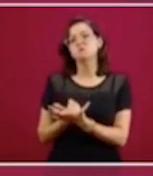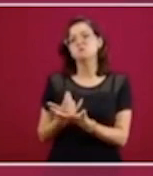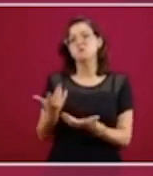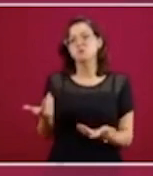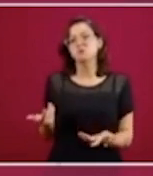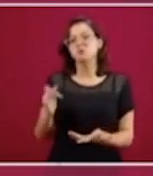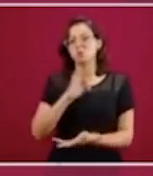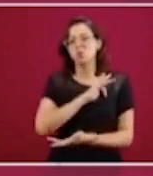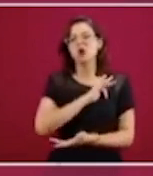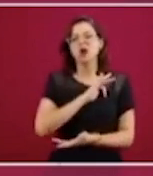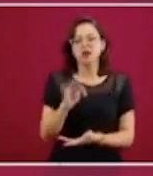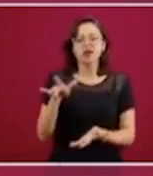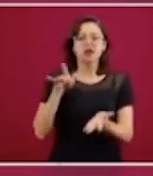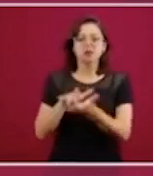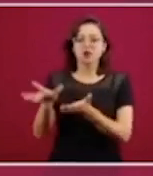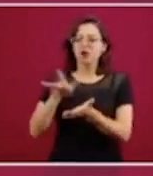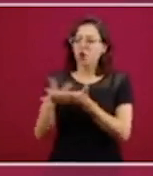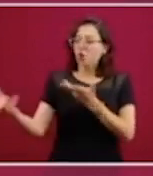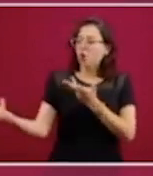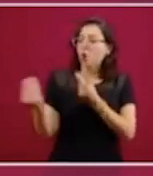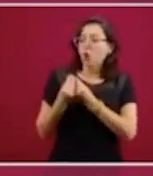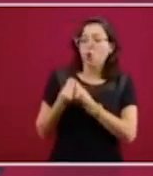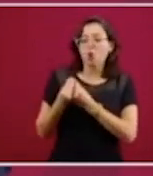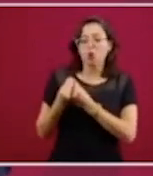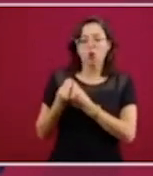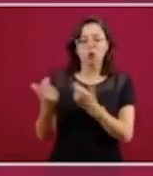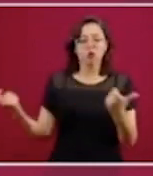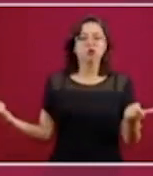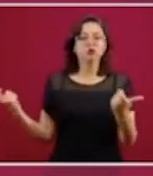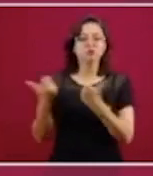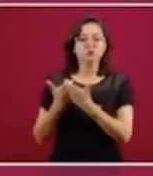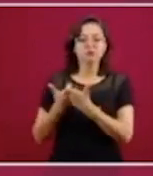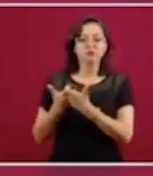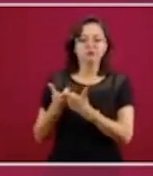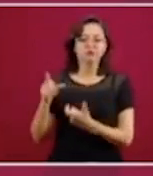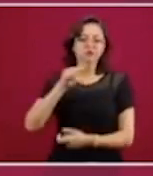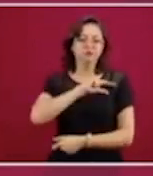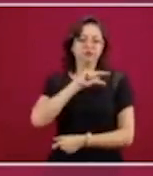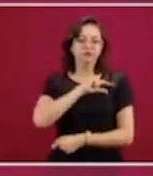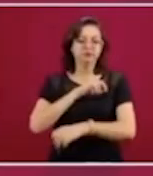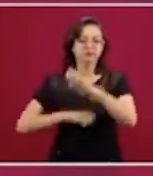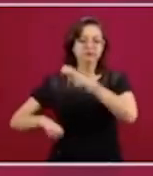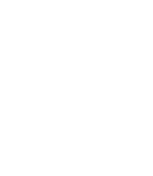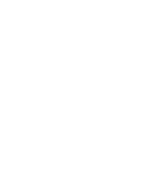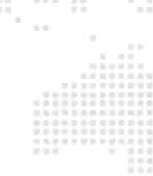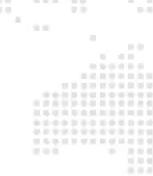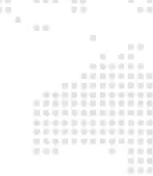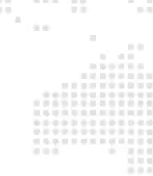financiarse con la participación de la iniciativa privada.